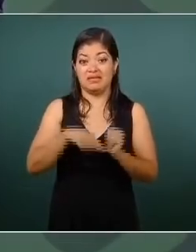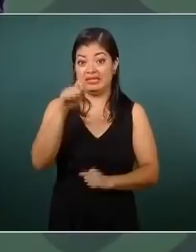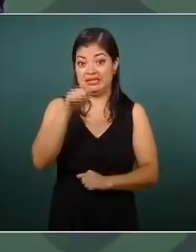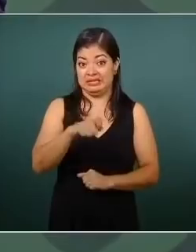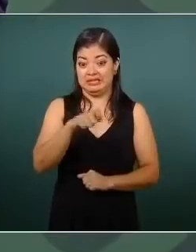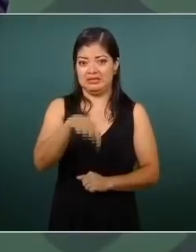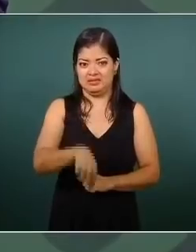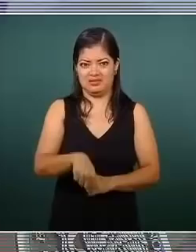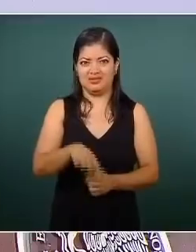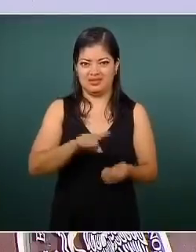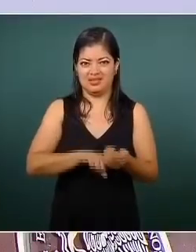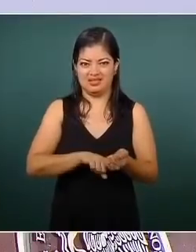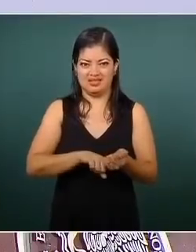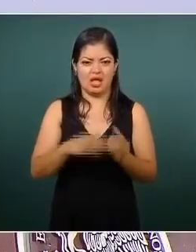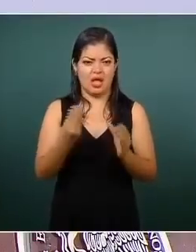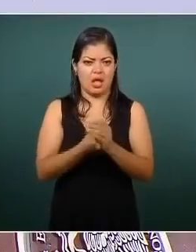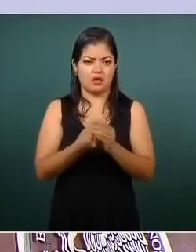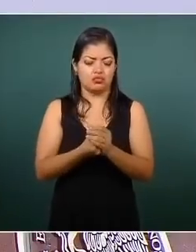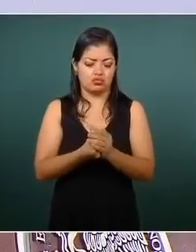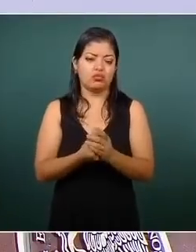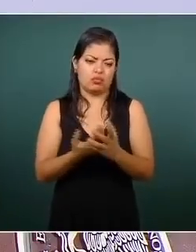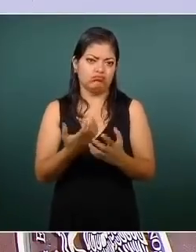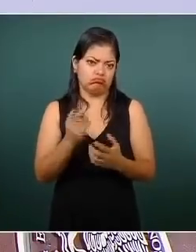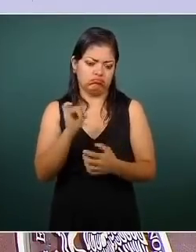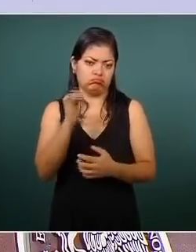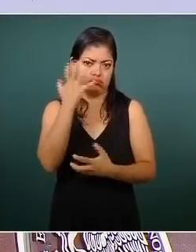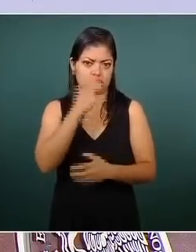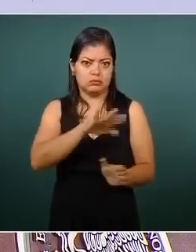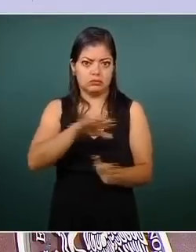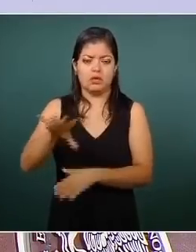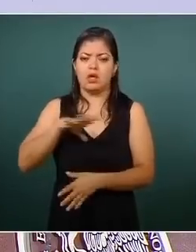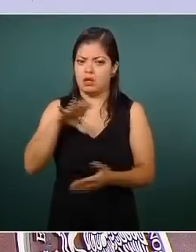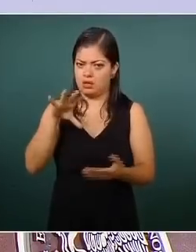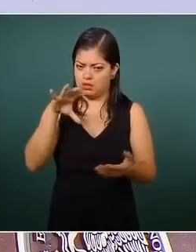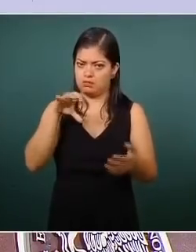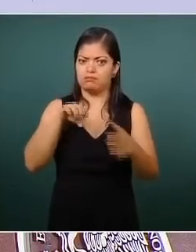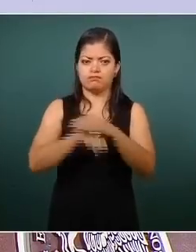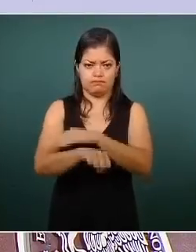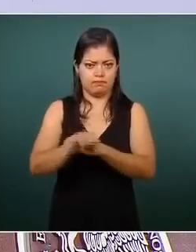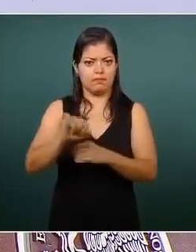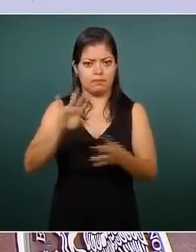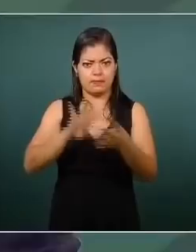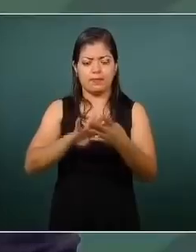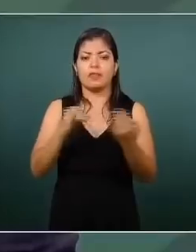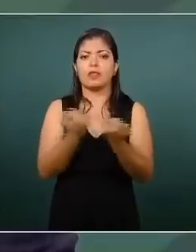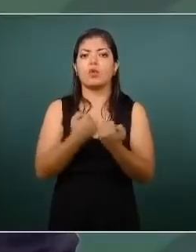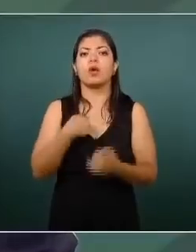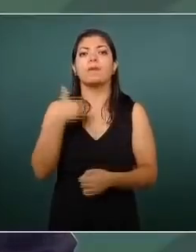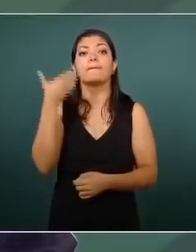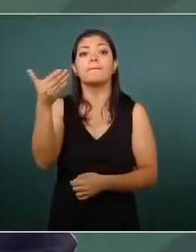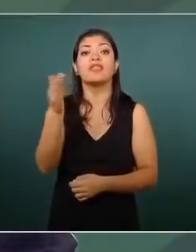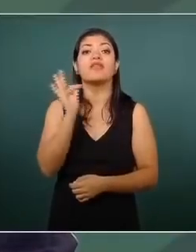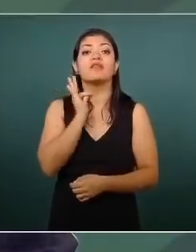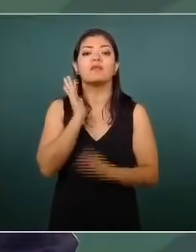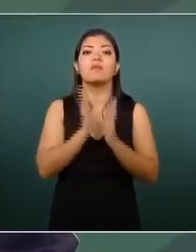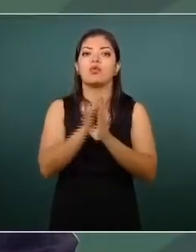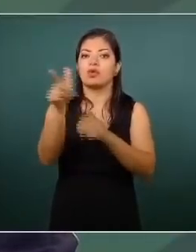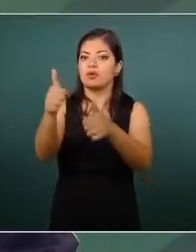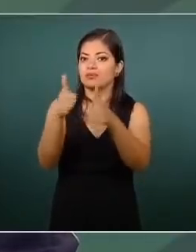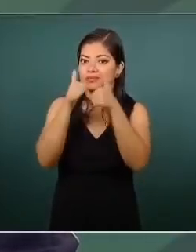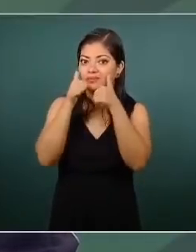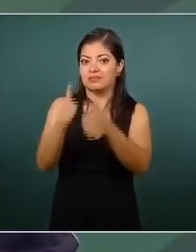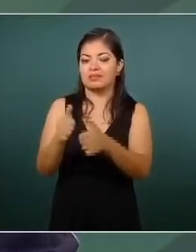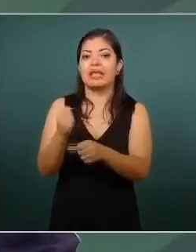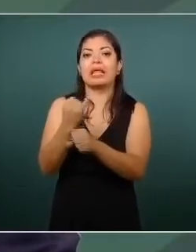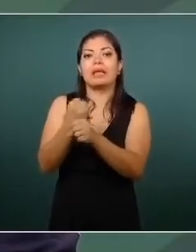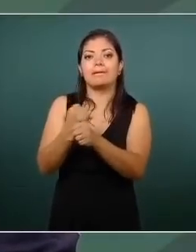en este asunto tan lamentable también están detenidos y personalmente le pedí al fiscal general de la República atrajer el caso para que sea una investigación que